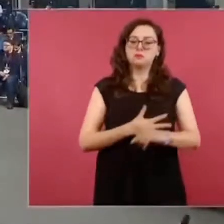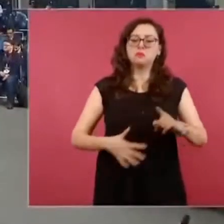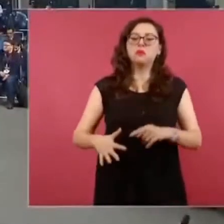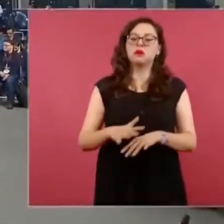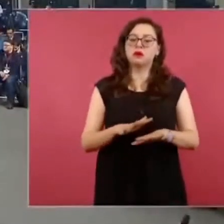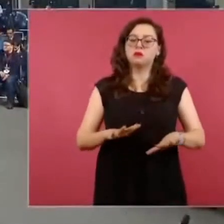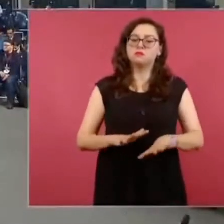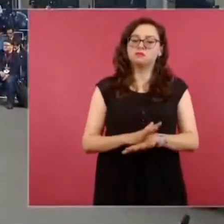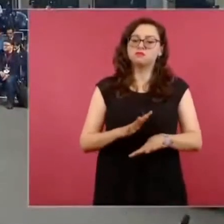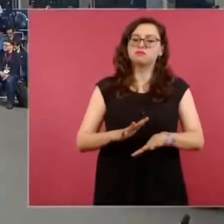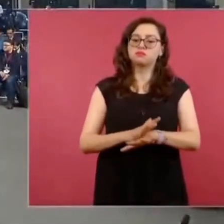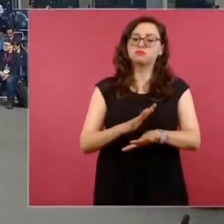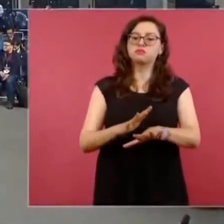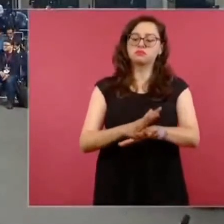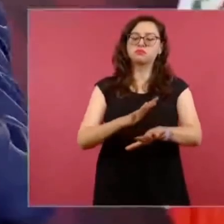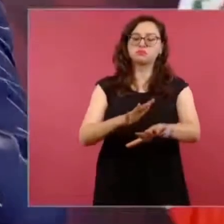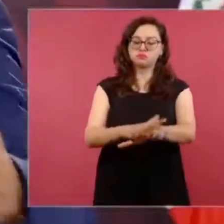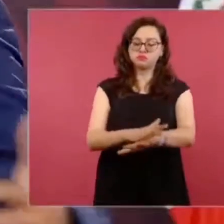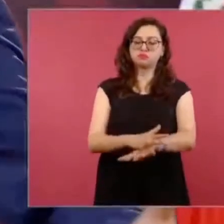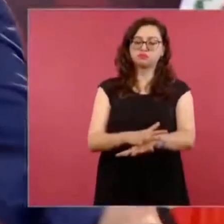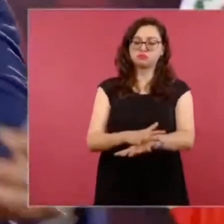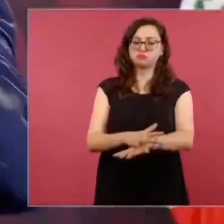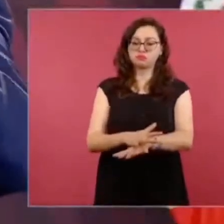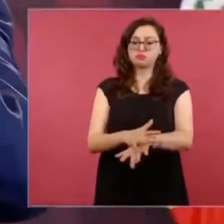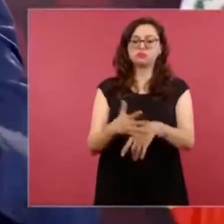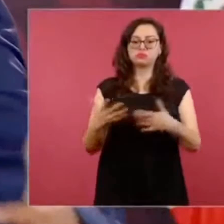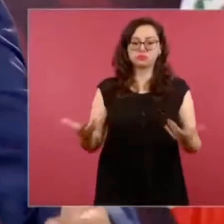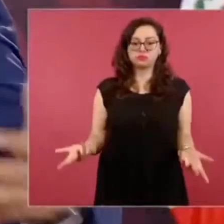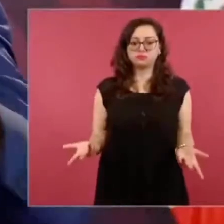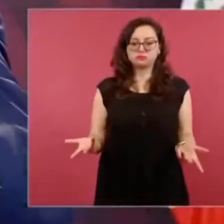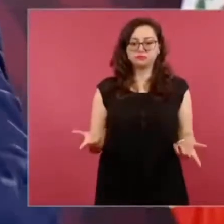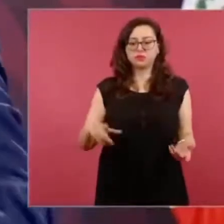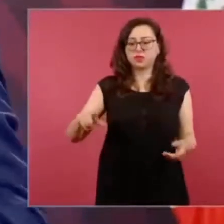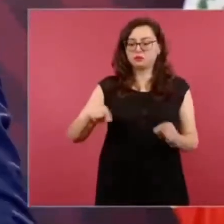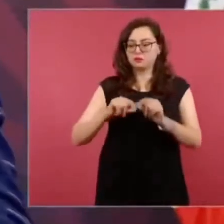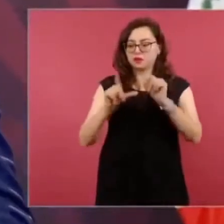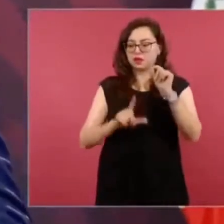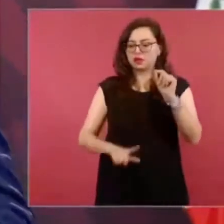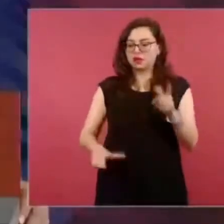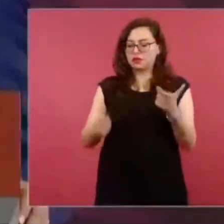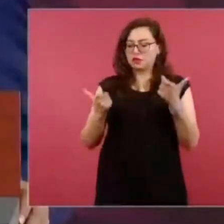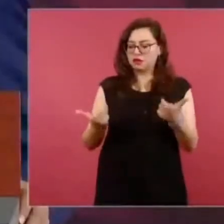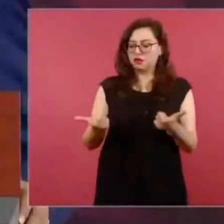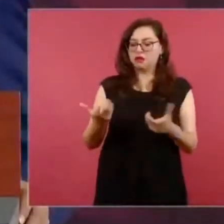y lo que se tiene es de todos.